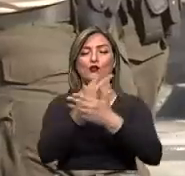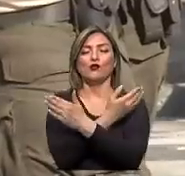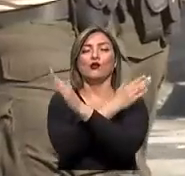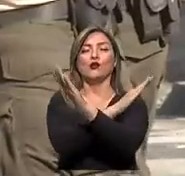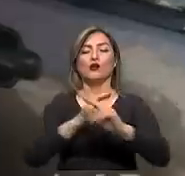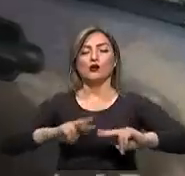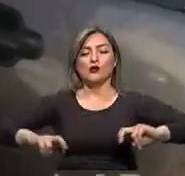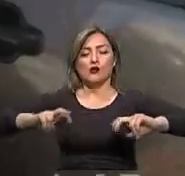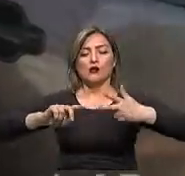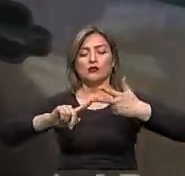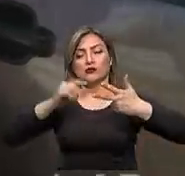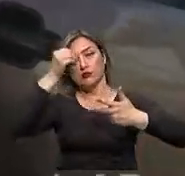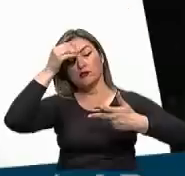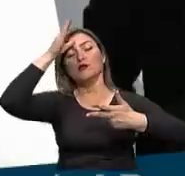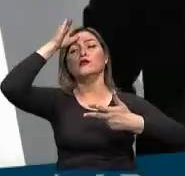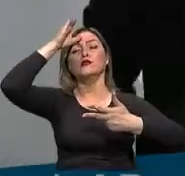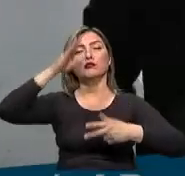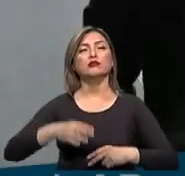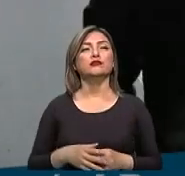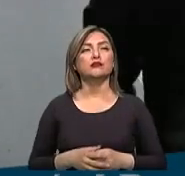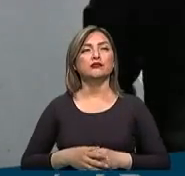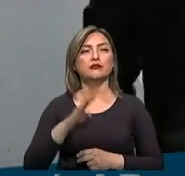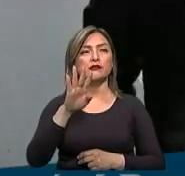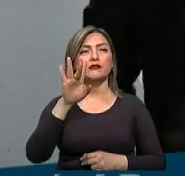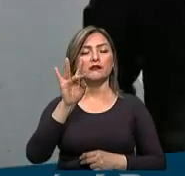de investigación e inteligencia, y que desplegaron